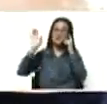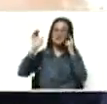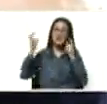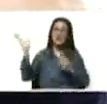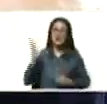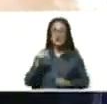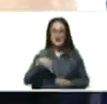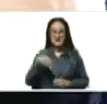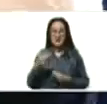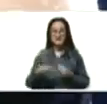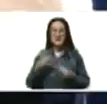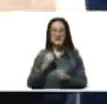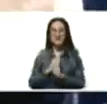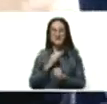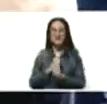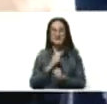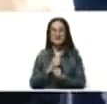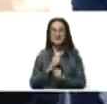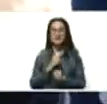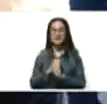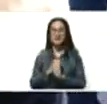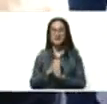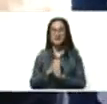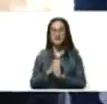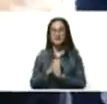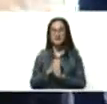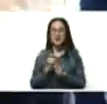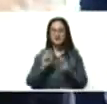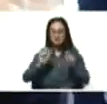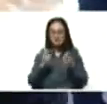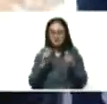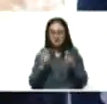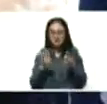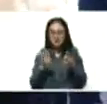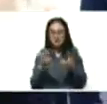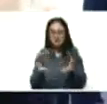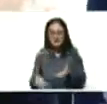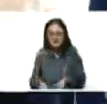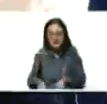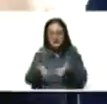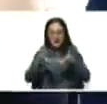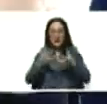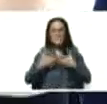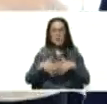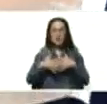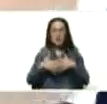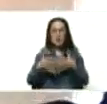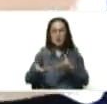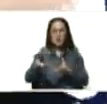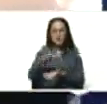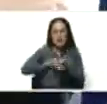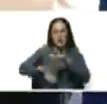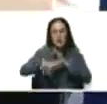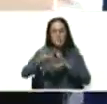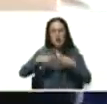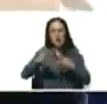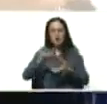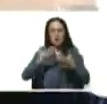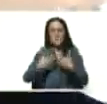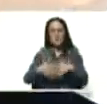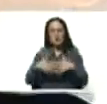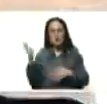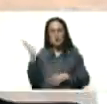trabajo de aflojar unas tuercas, sacar un motor y poner otro motor que traían del extranjero. Exactamente. Eso era lo que